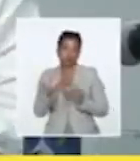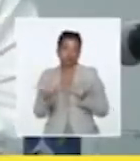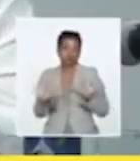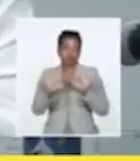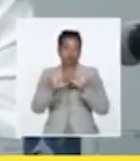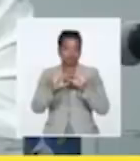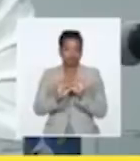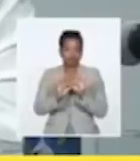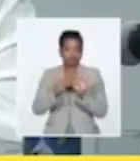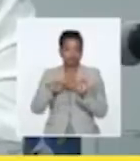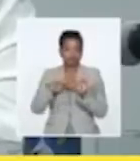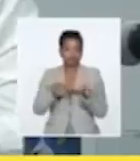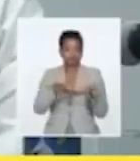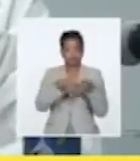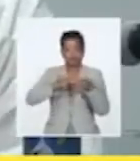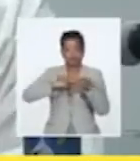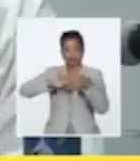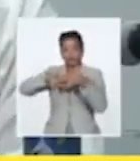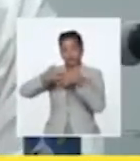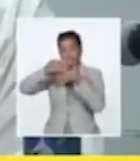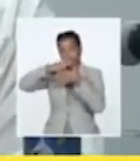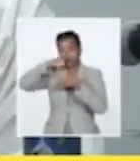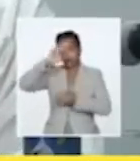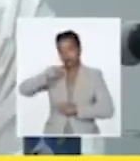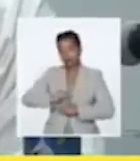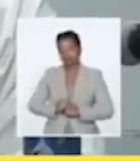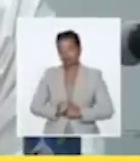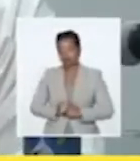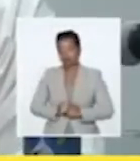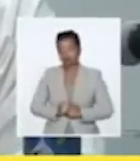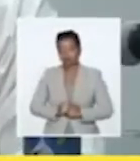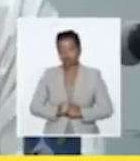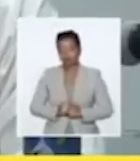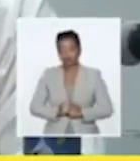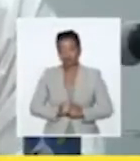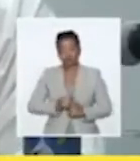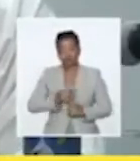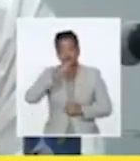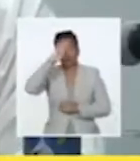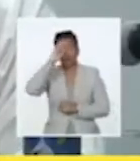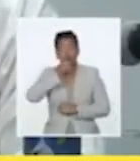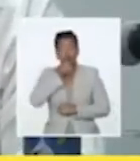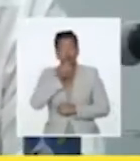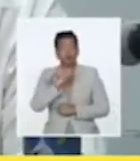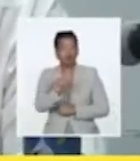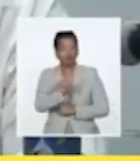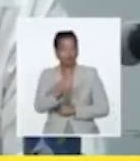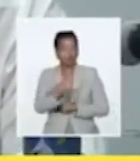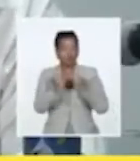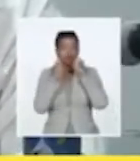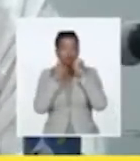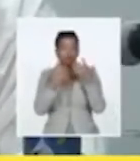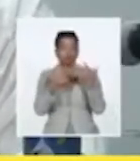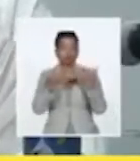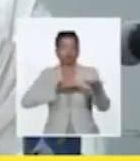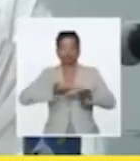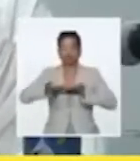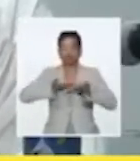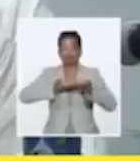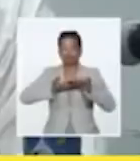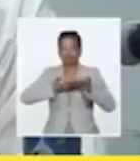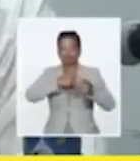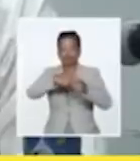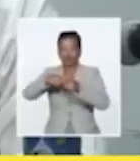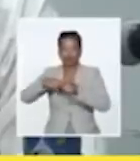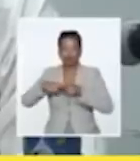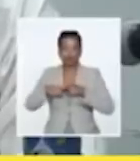institución y la Cámara y los empresarios cubanos. Y Cuba puede ser también una fuente importante de exportación de productos también de